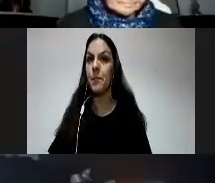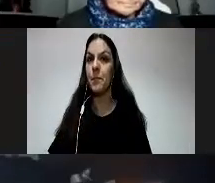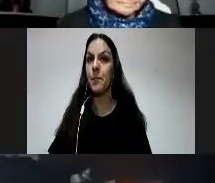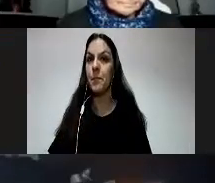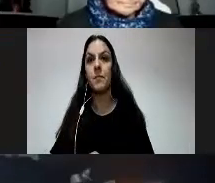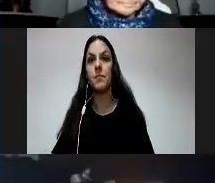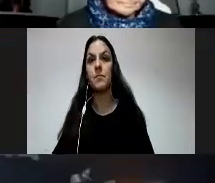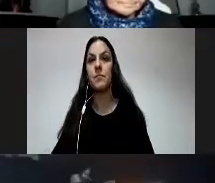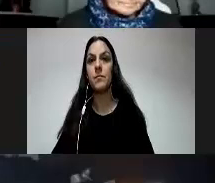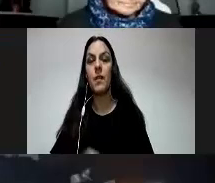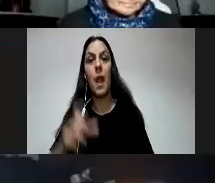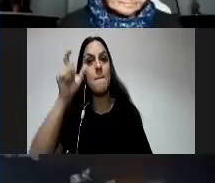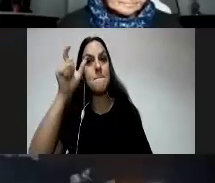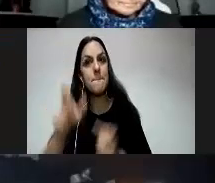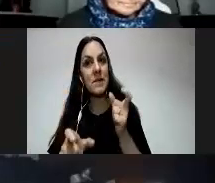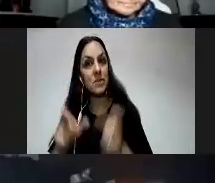las personas